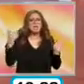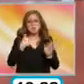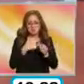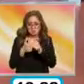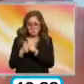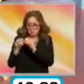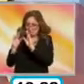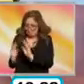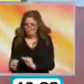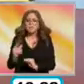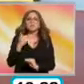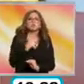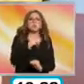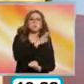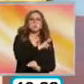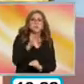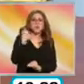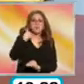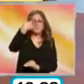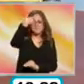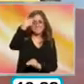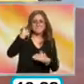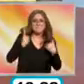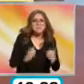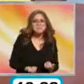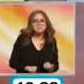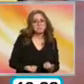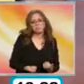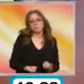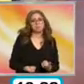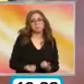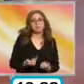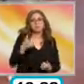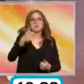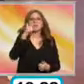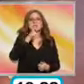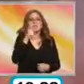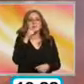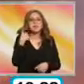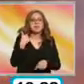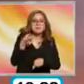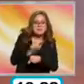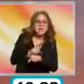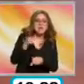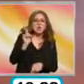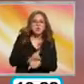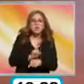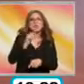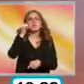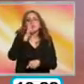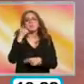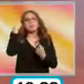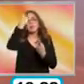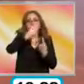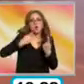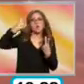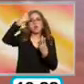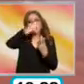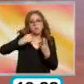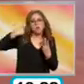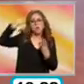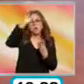estado de humano reflexivo. Ajá. Pero no es así, ¿no? ¿Por qué no? Porque las herramientas que usamos diariamente, en las que invertimos muchas horas,